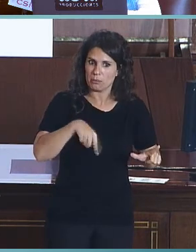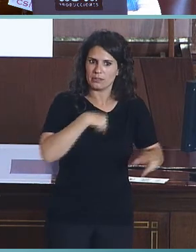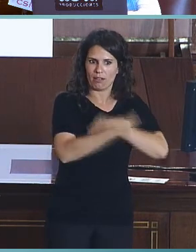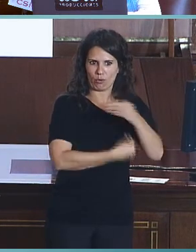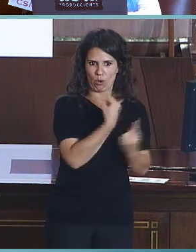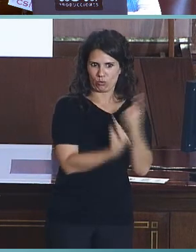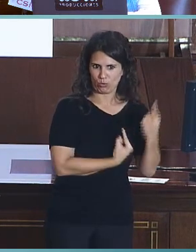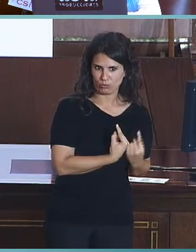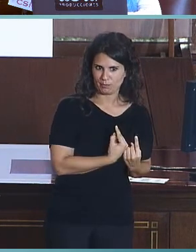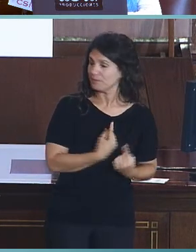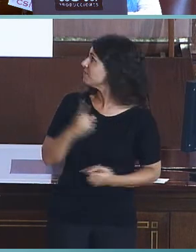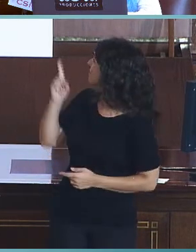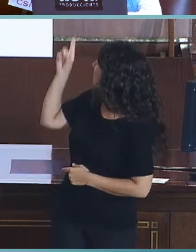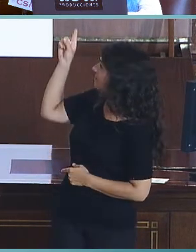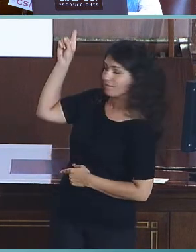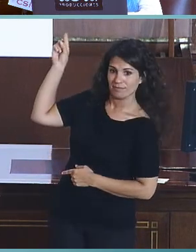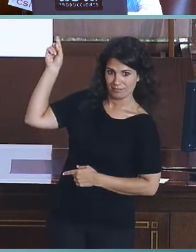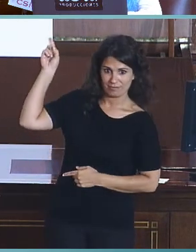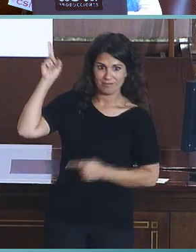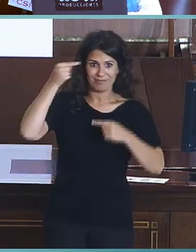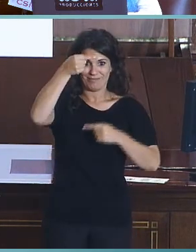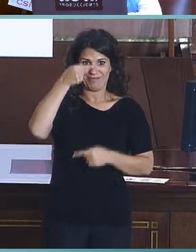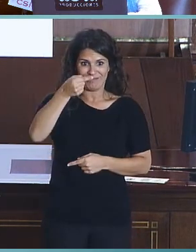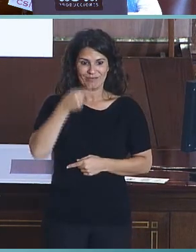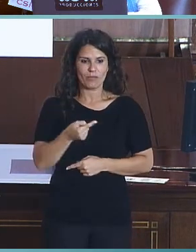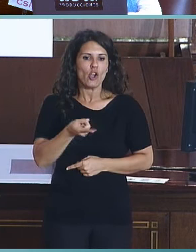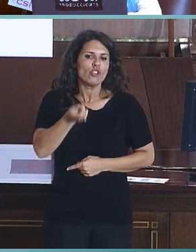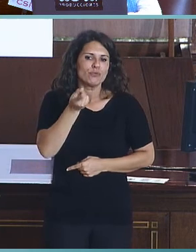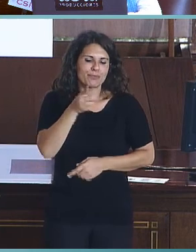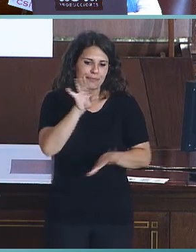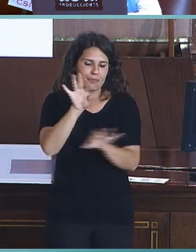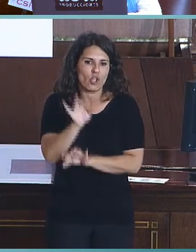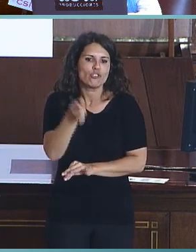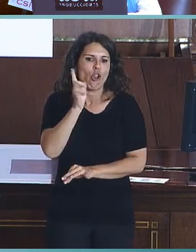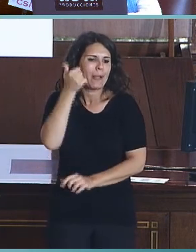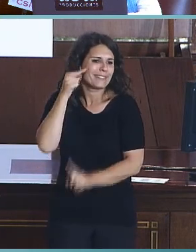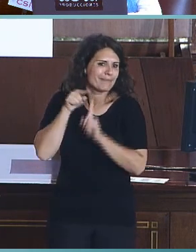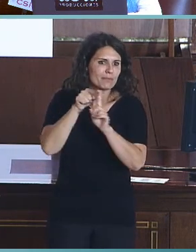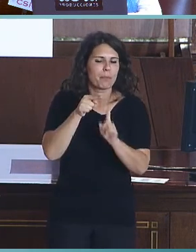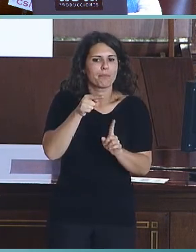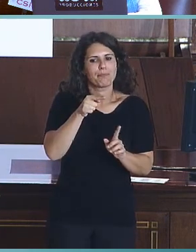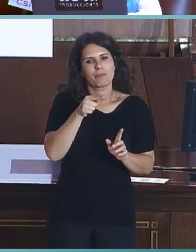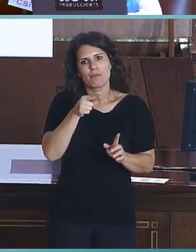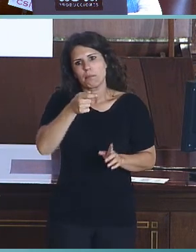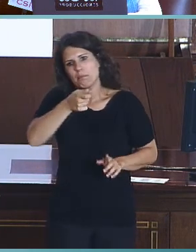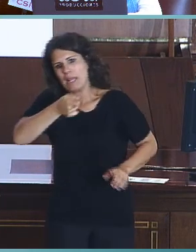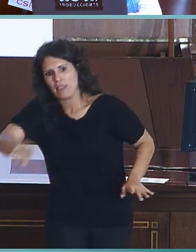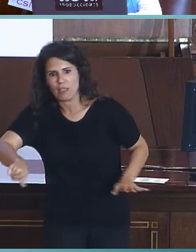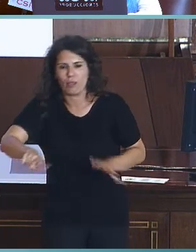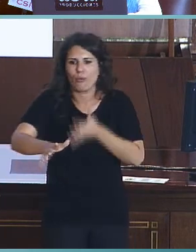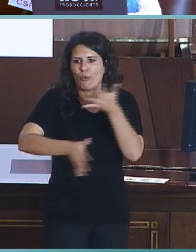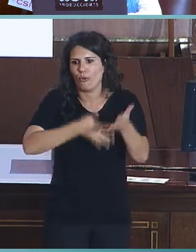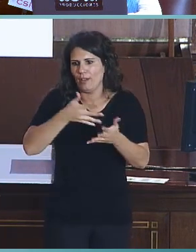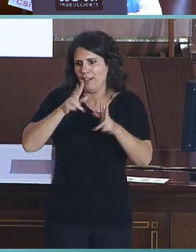están citados en la diapositiva son solo los que más se aproximan, los que más se parecen a la investigación que